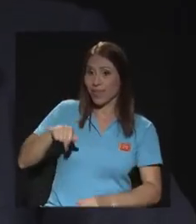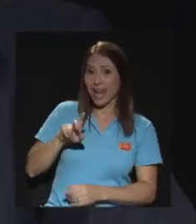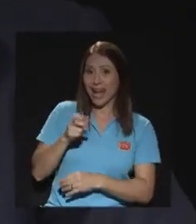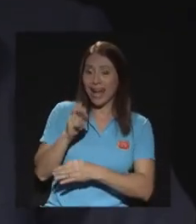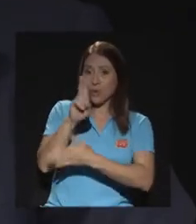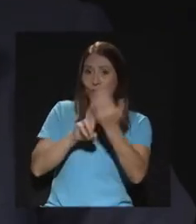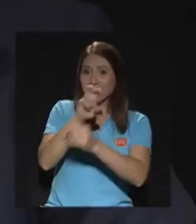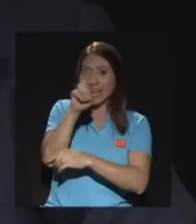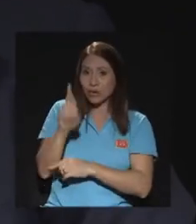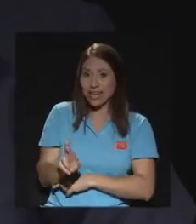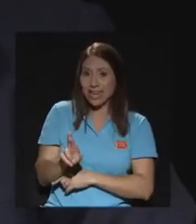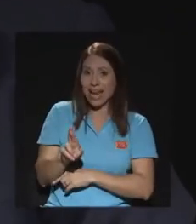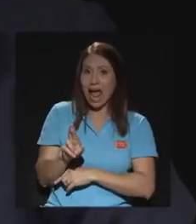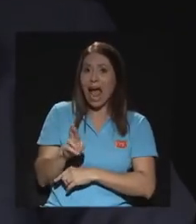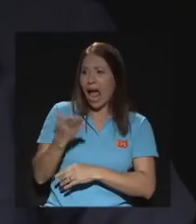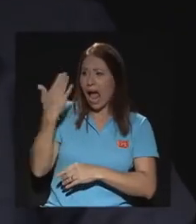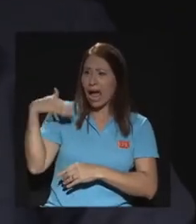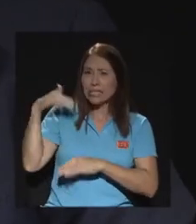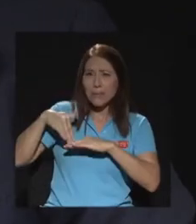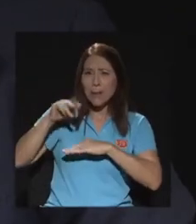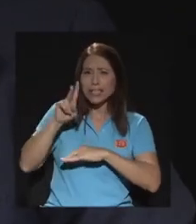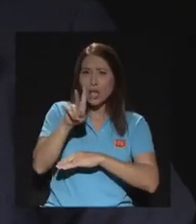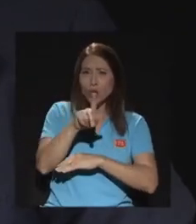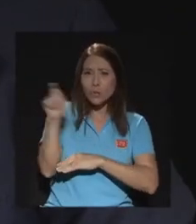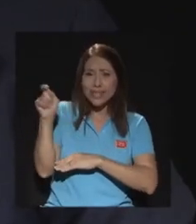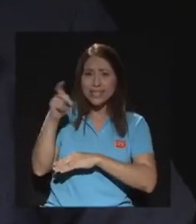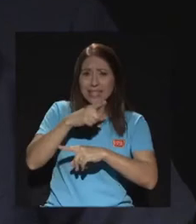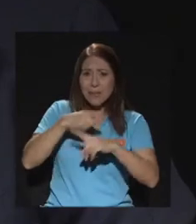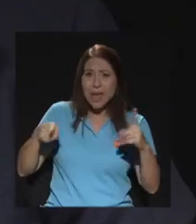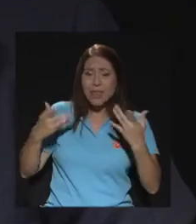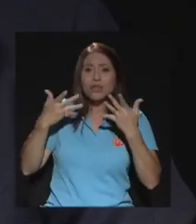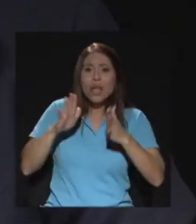Costa Rica tramitó un permiso hace más de 2 meses y medio